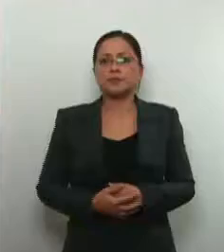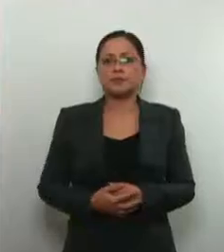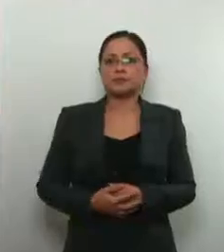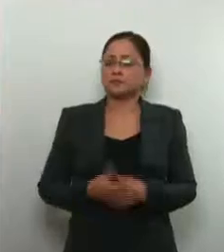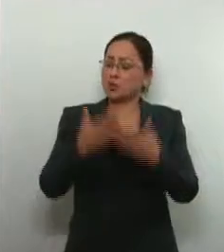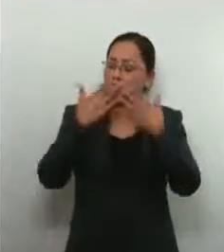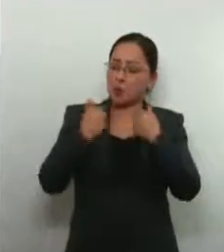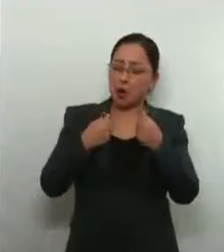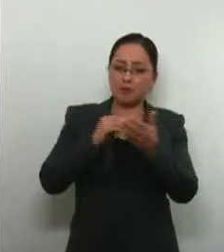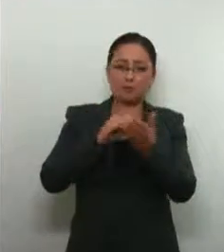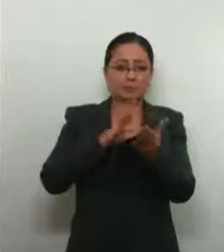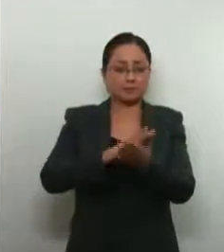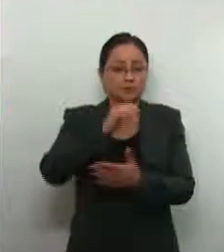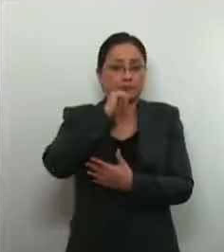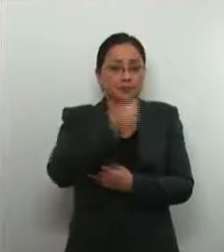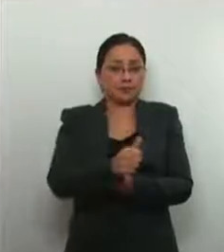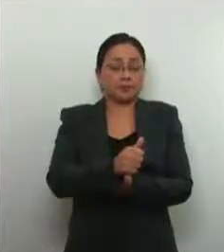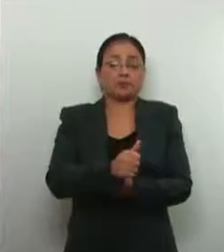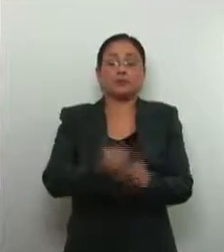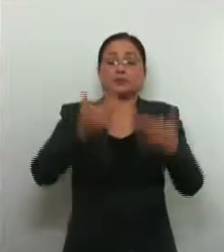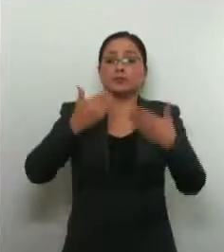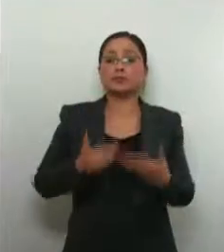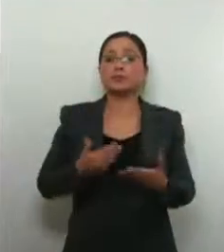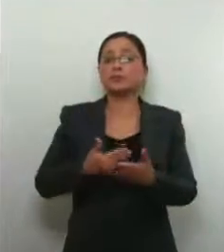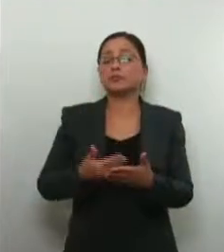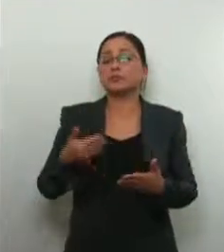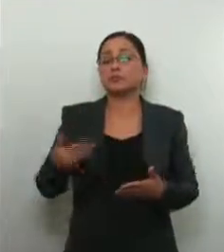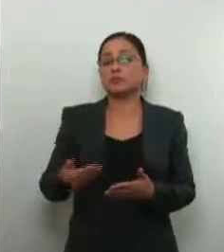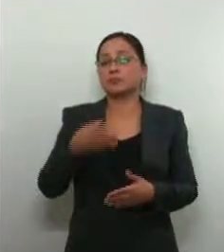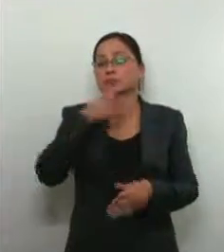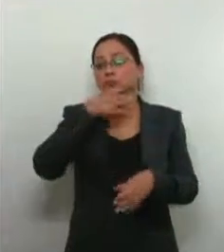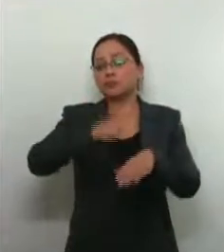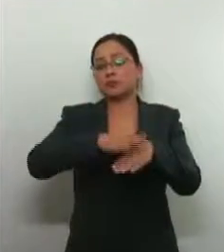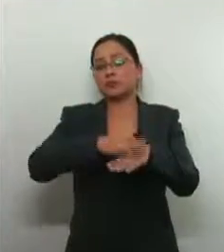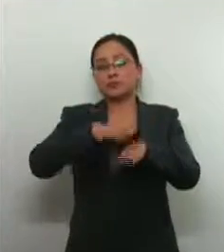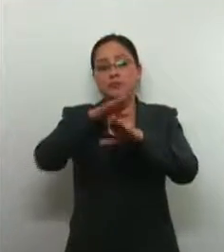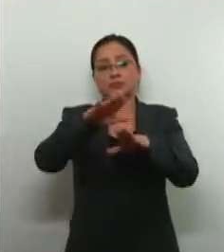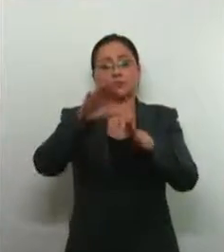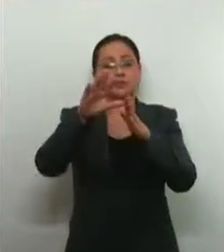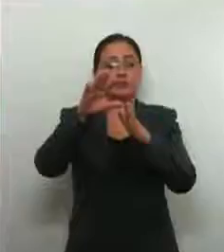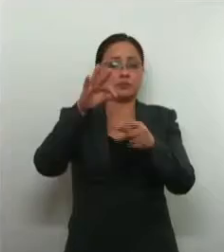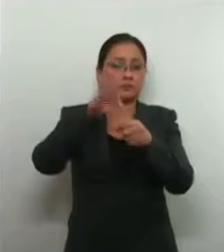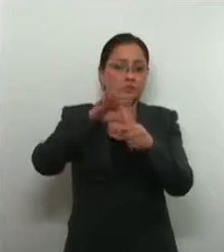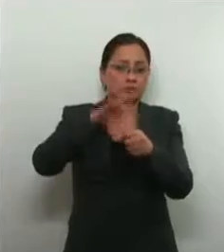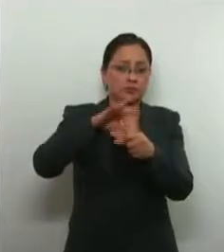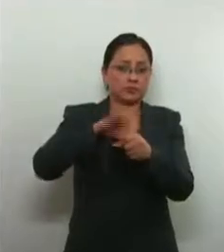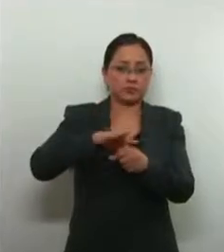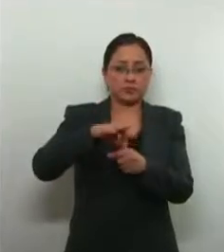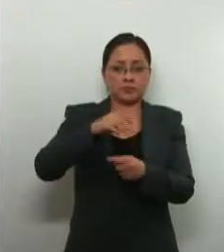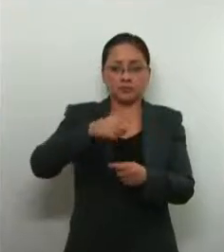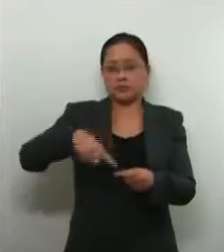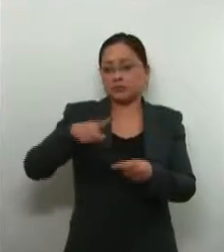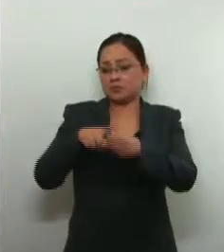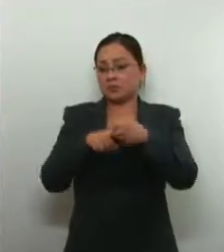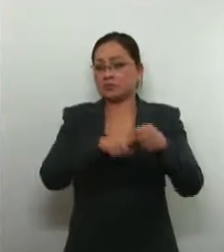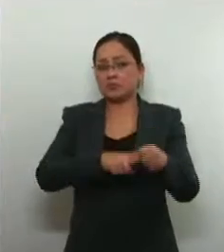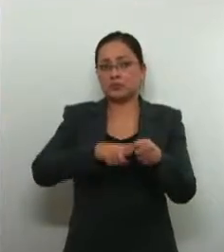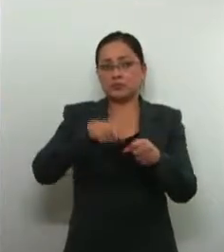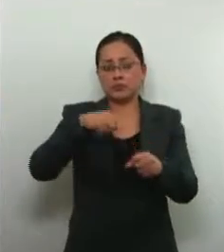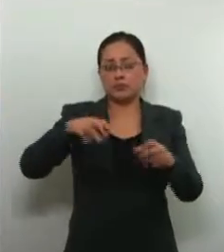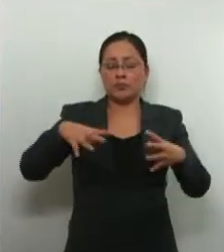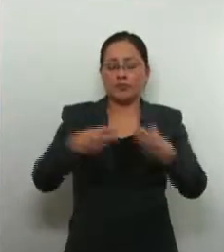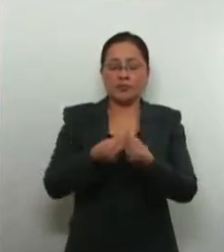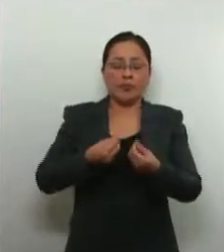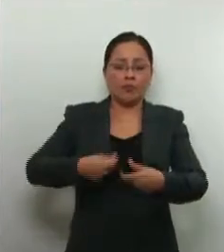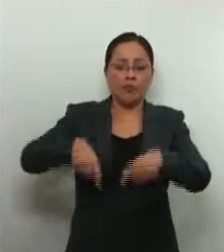No habiendo el registro de oradores en contra, haga los anuncios correspondientes para recoger la votación nominal a través del